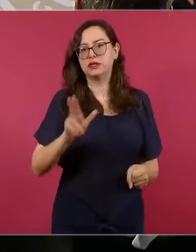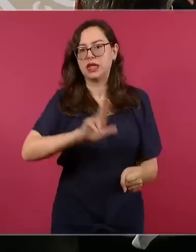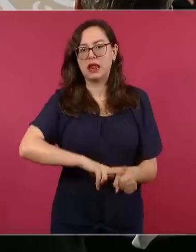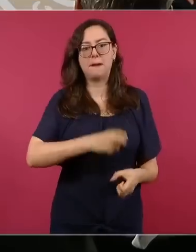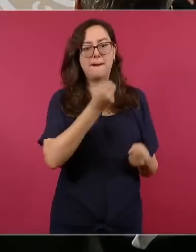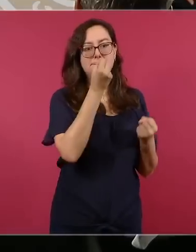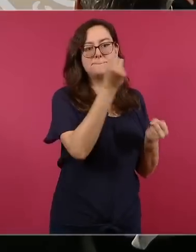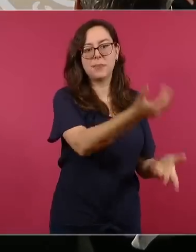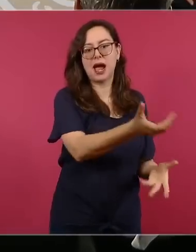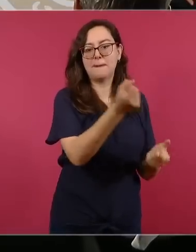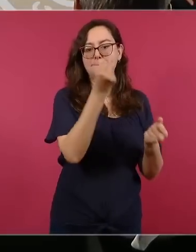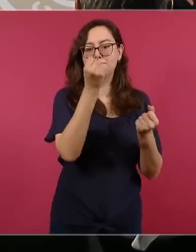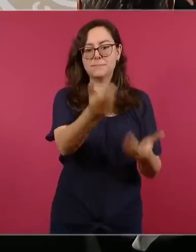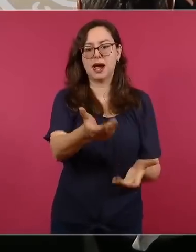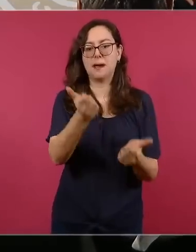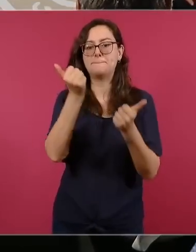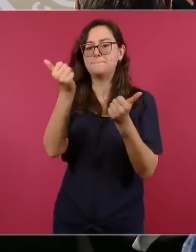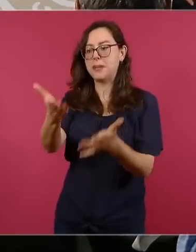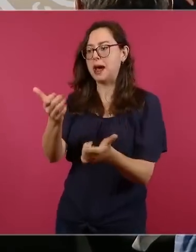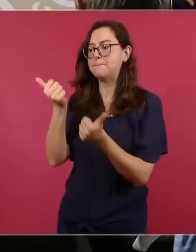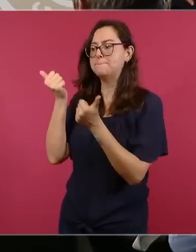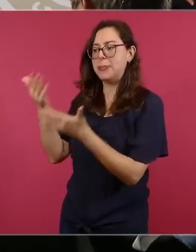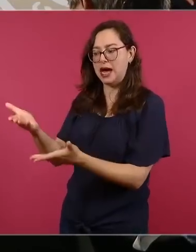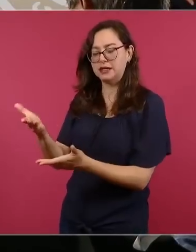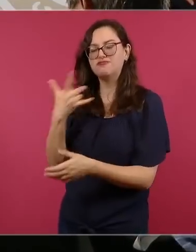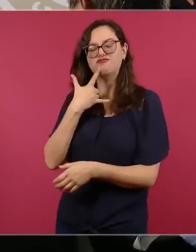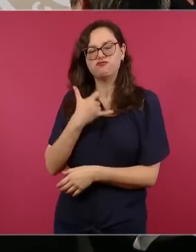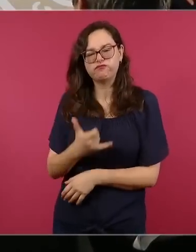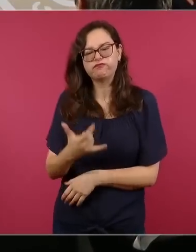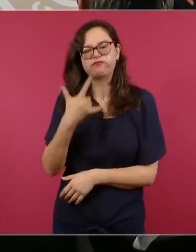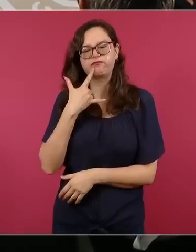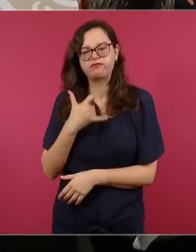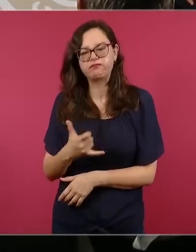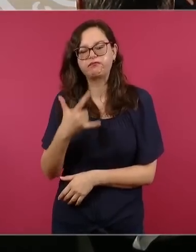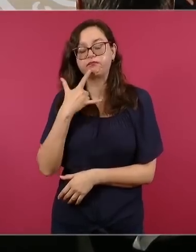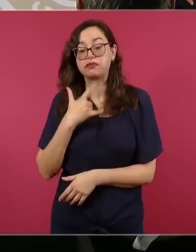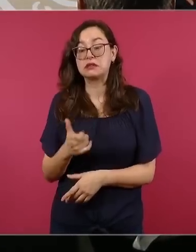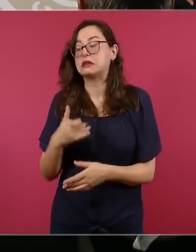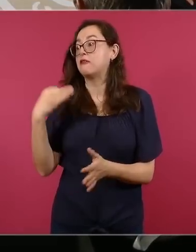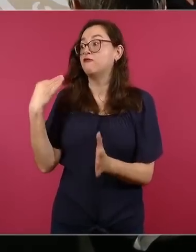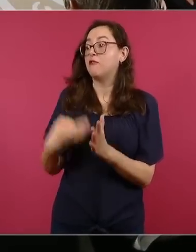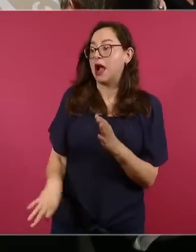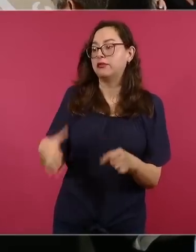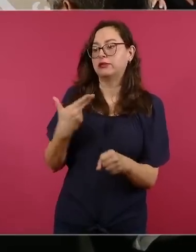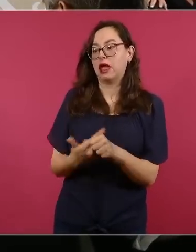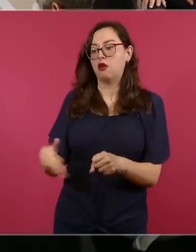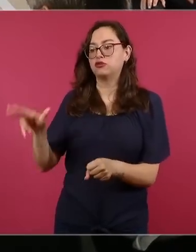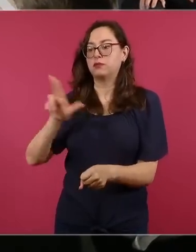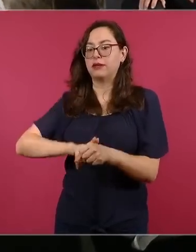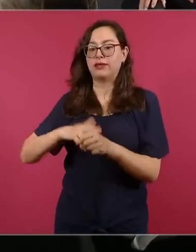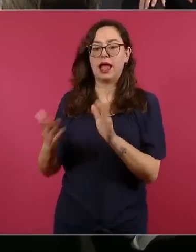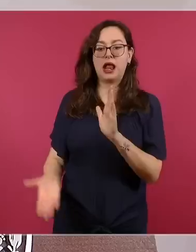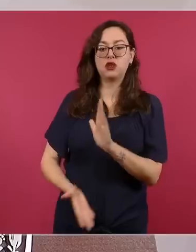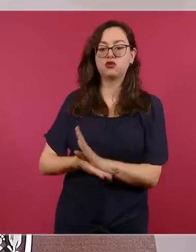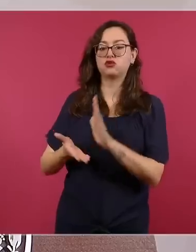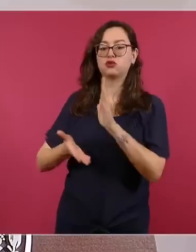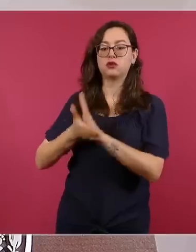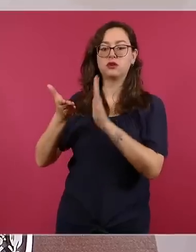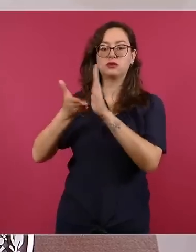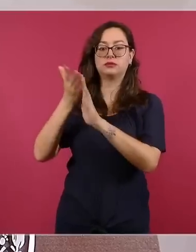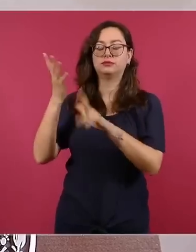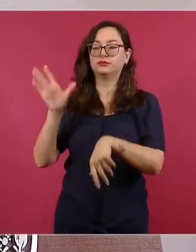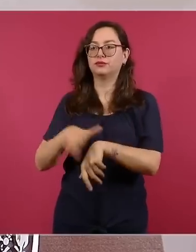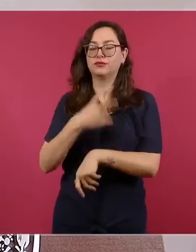y estamos terminando todas estas obras que dejaron